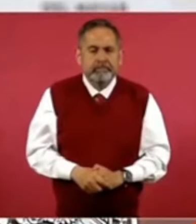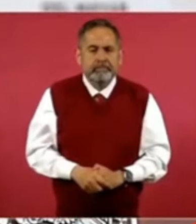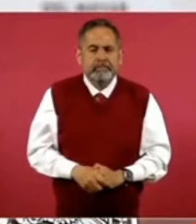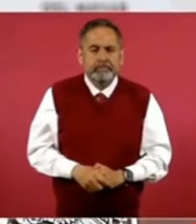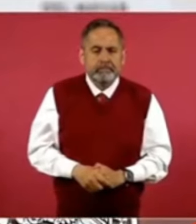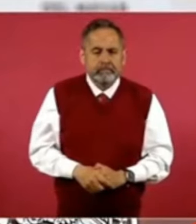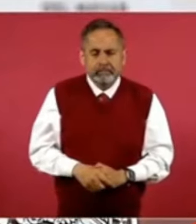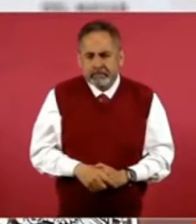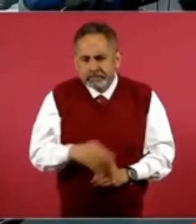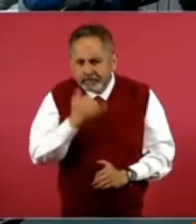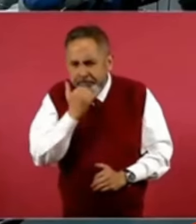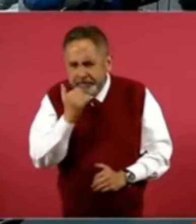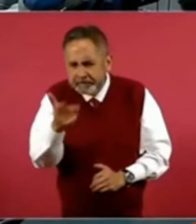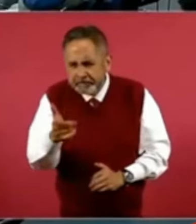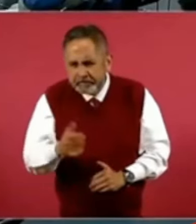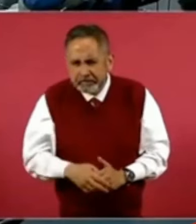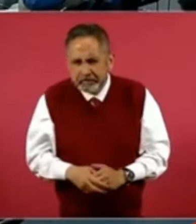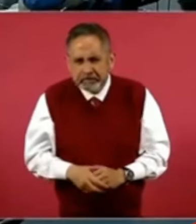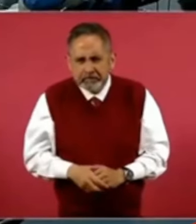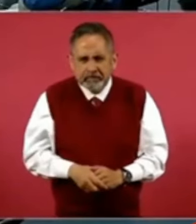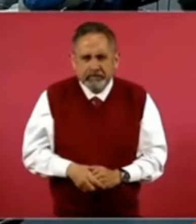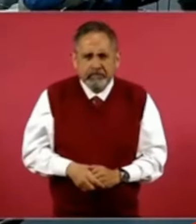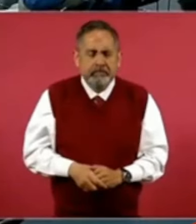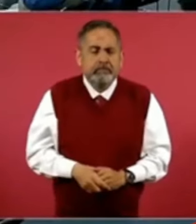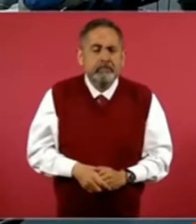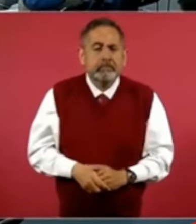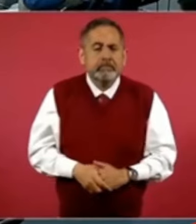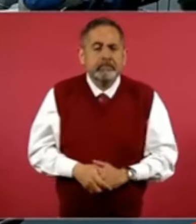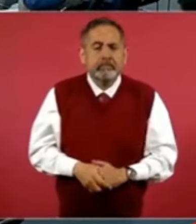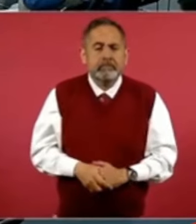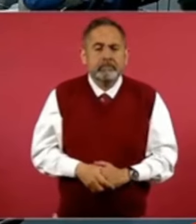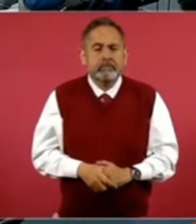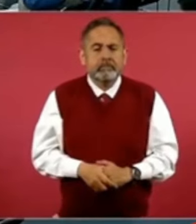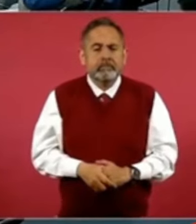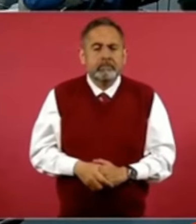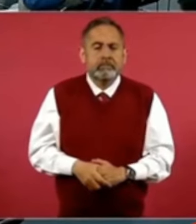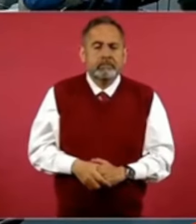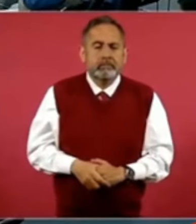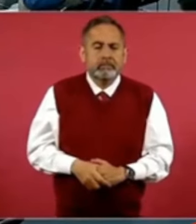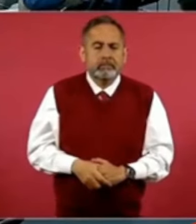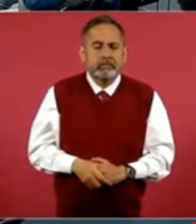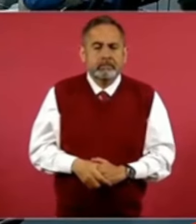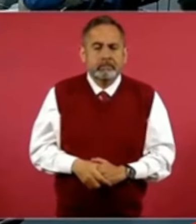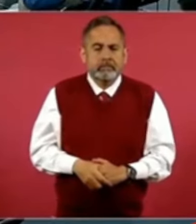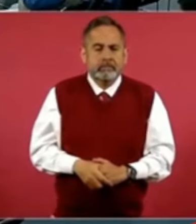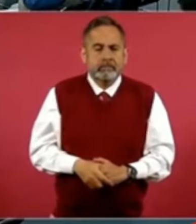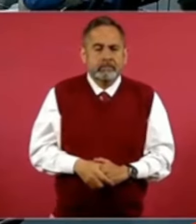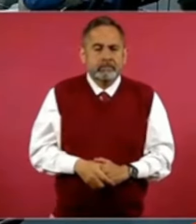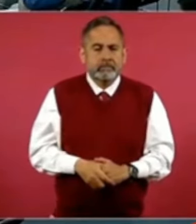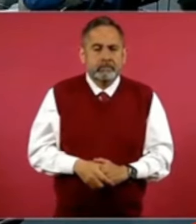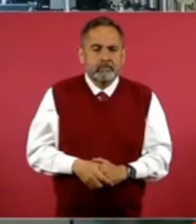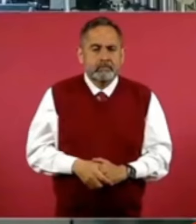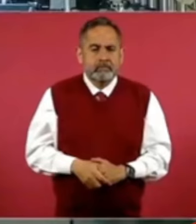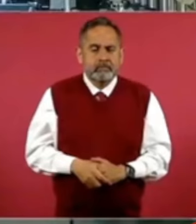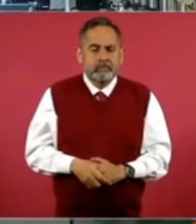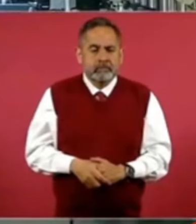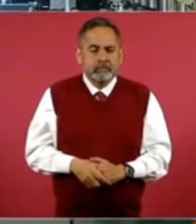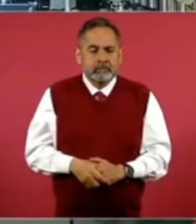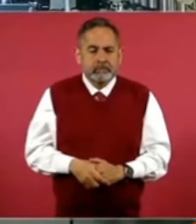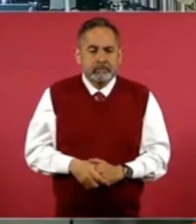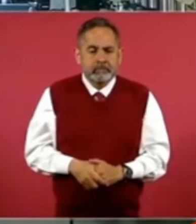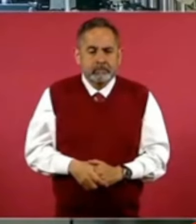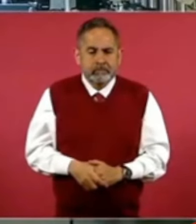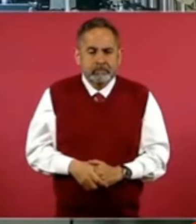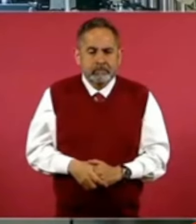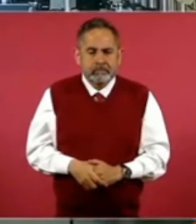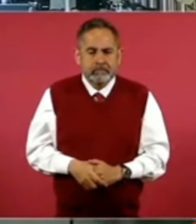¿Mande? Es el mismo pueblo el que también están afectando si llegan a hacer este paro o estos bloqueos en las